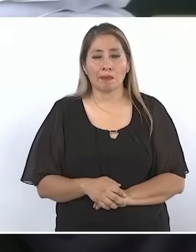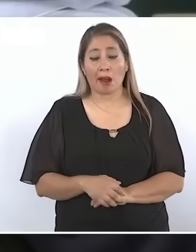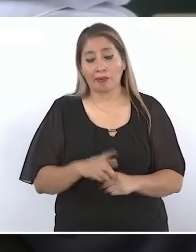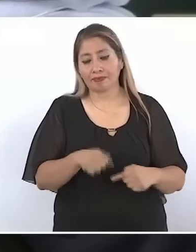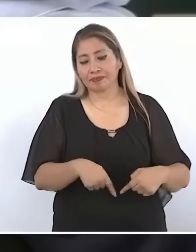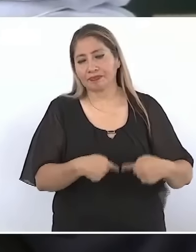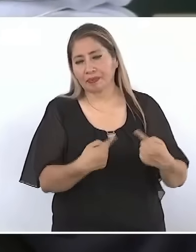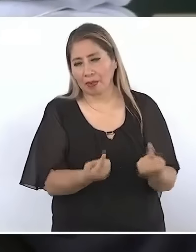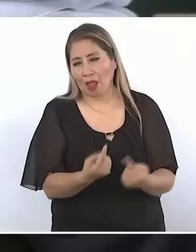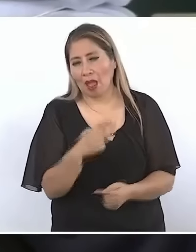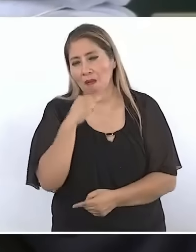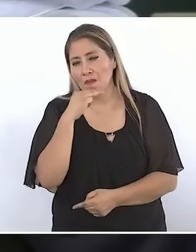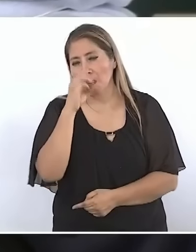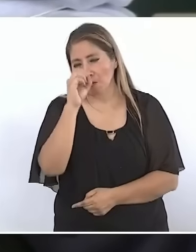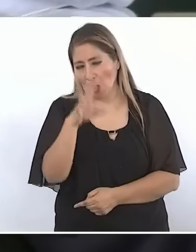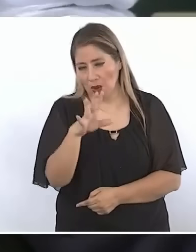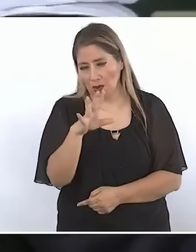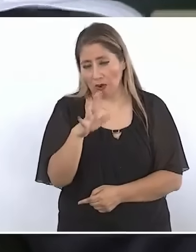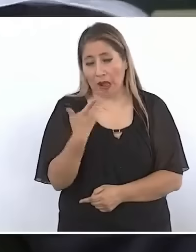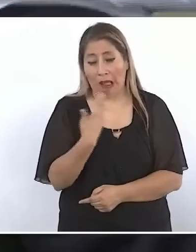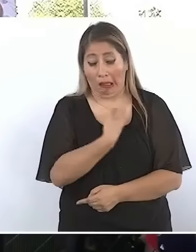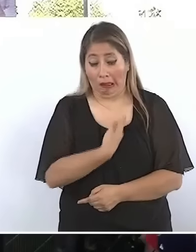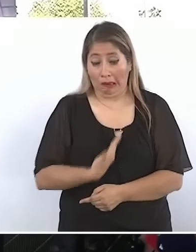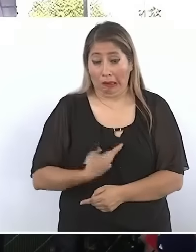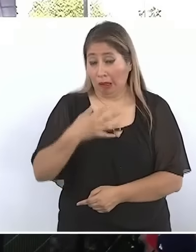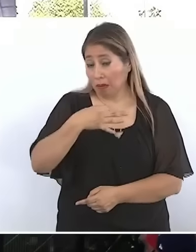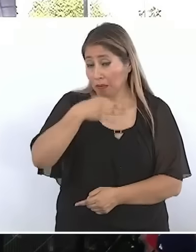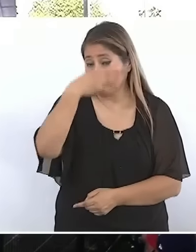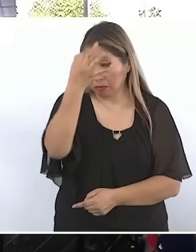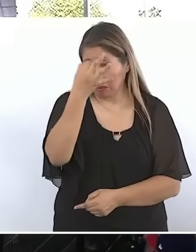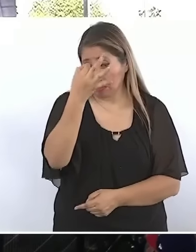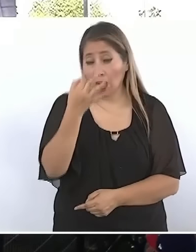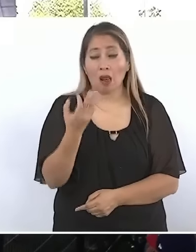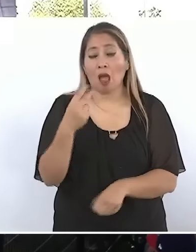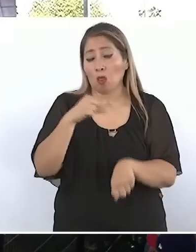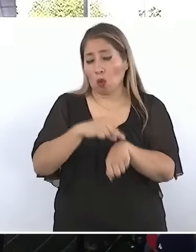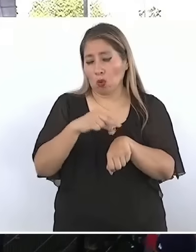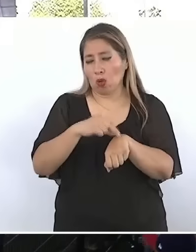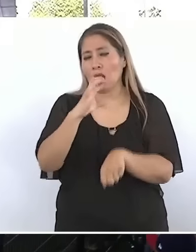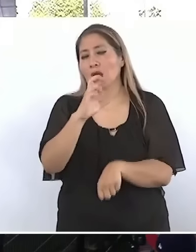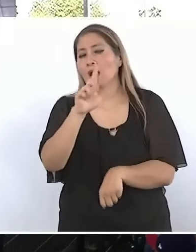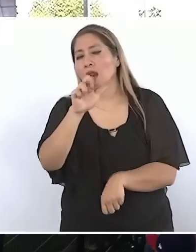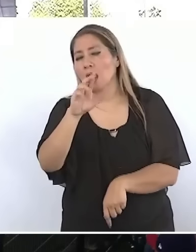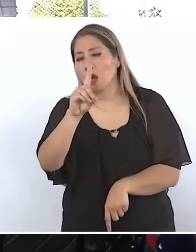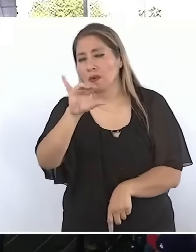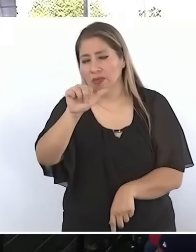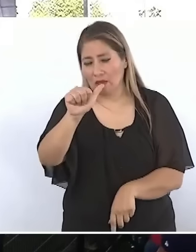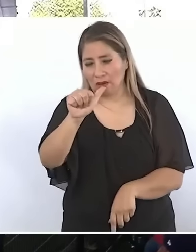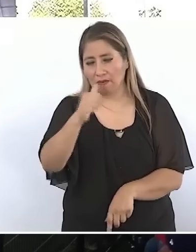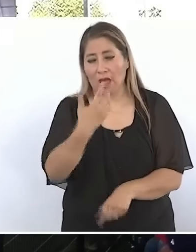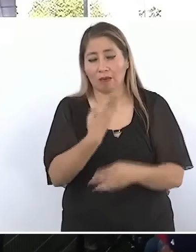Procedemos con el mensaje de la virtual presidenta electa de los Estados Unidos Mexicanos, doctora Claudia Sheinbaum.